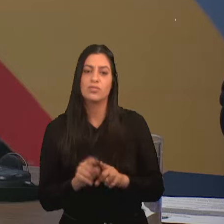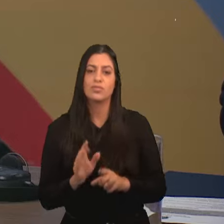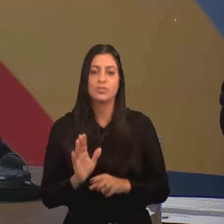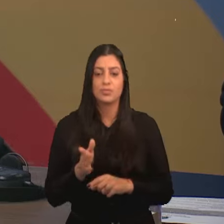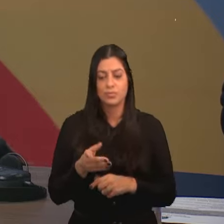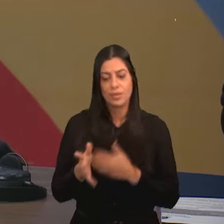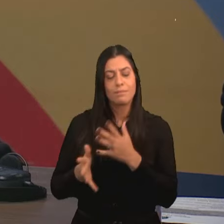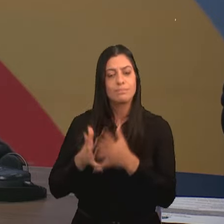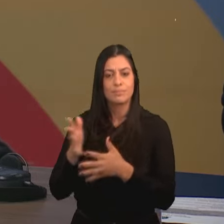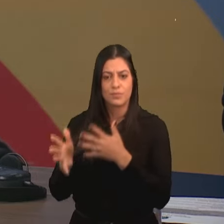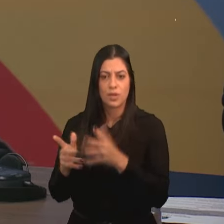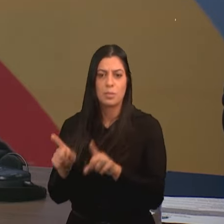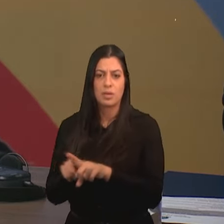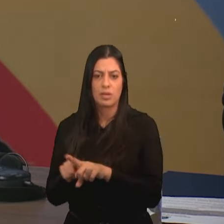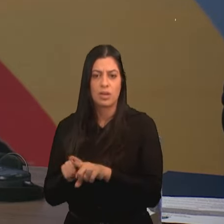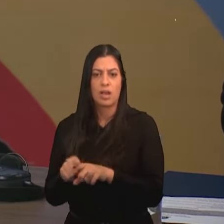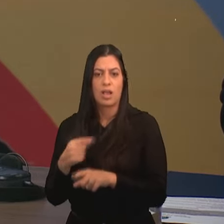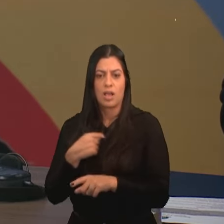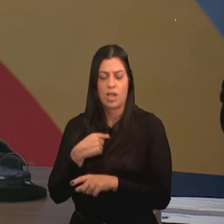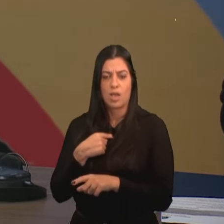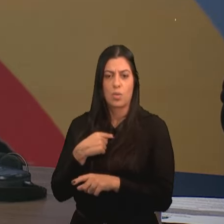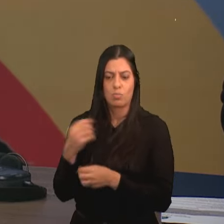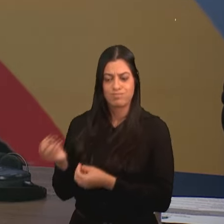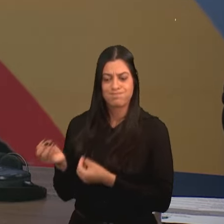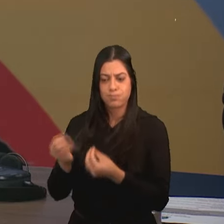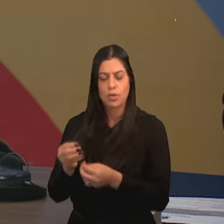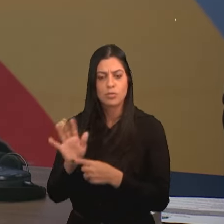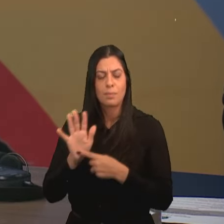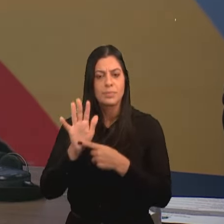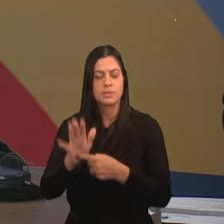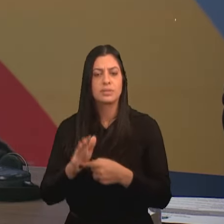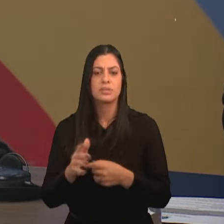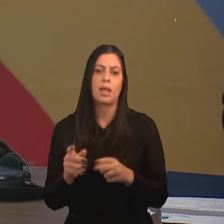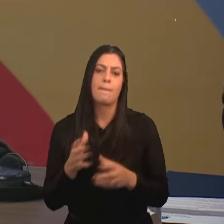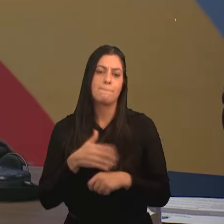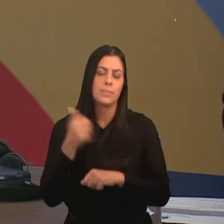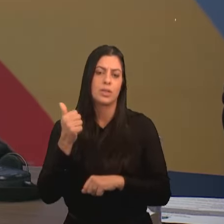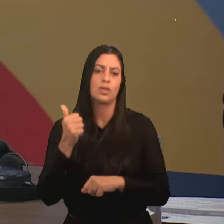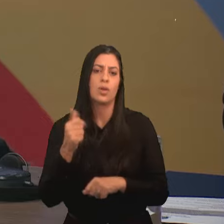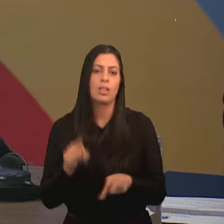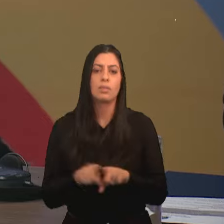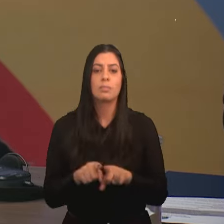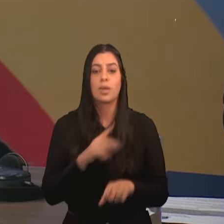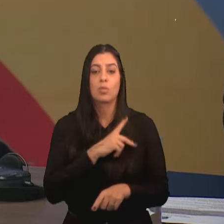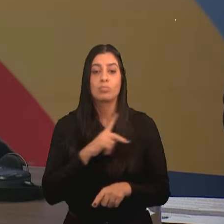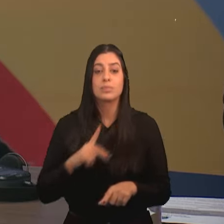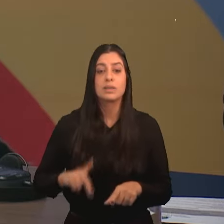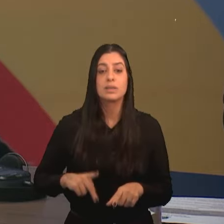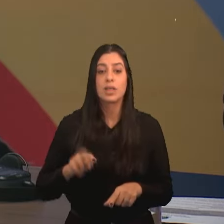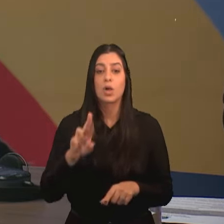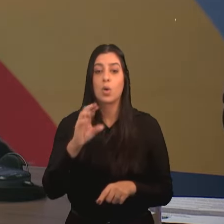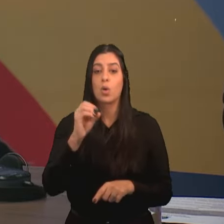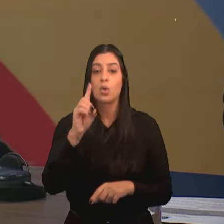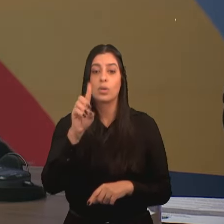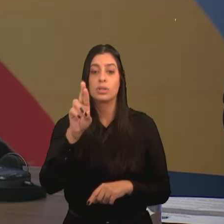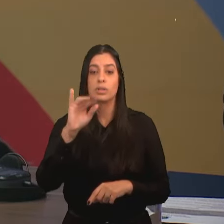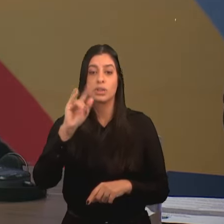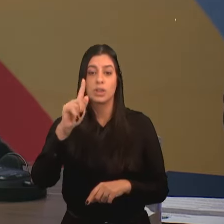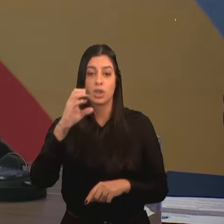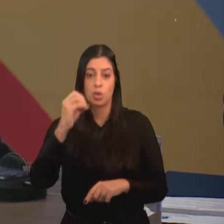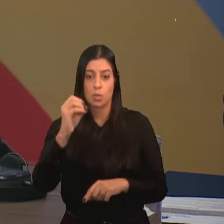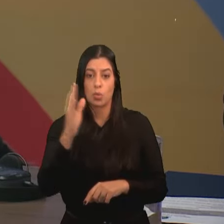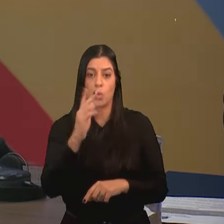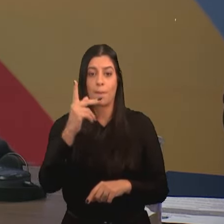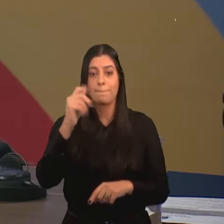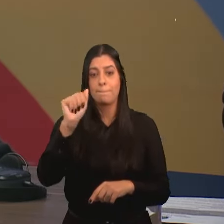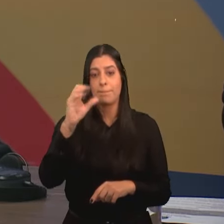aquí. Yo tuve el honor de ser la relatora de la Comisión de Juristas del Senado Federal, y el presidente Rodrigo Pacheco propuso, él